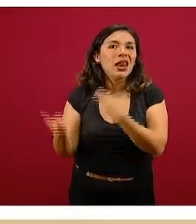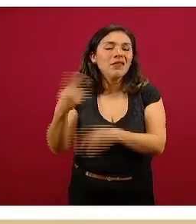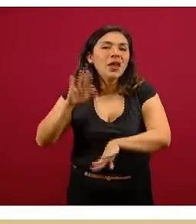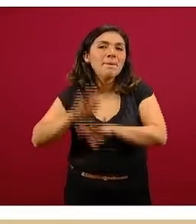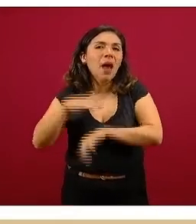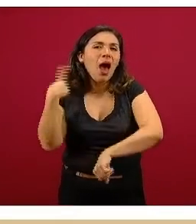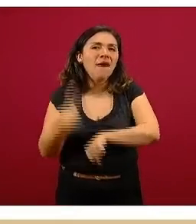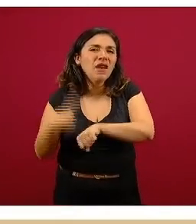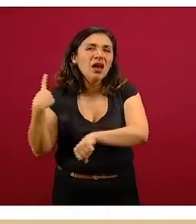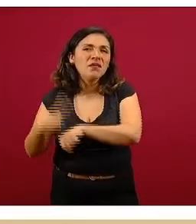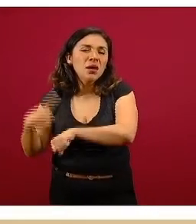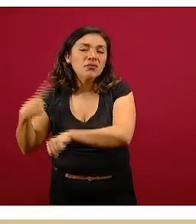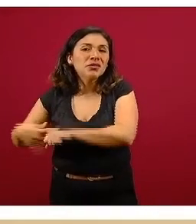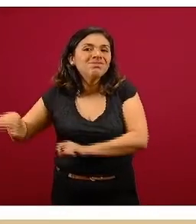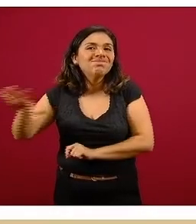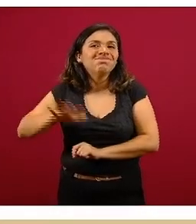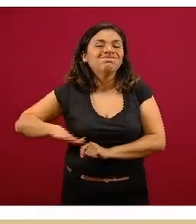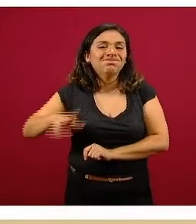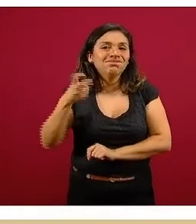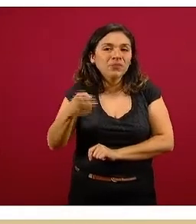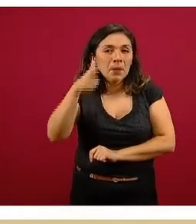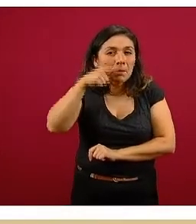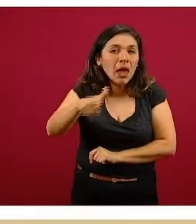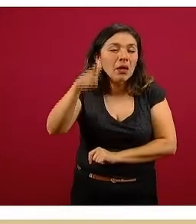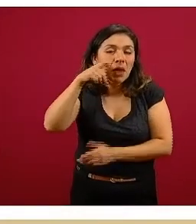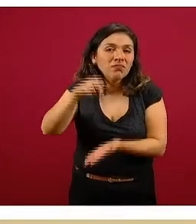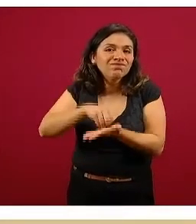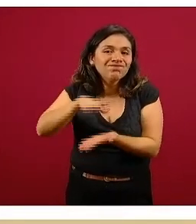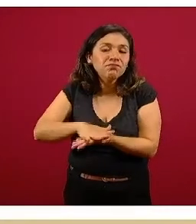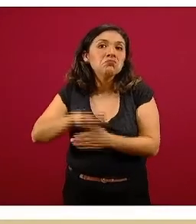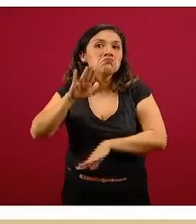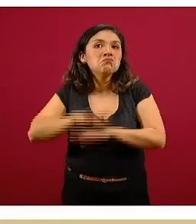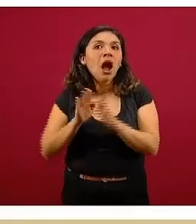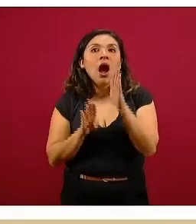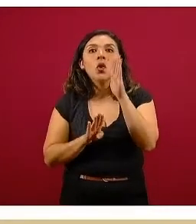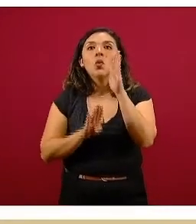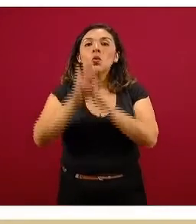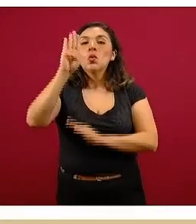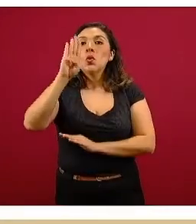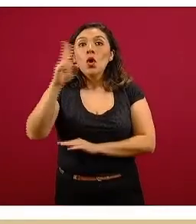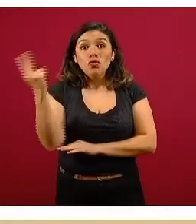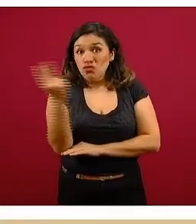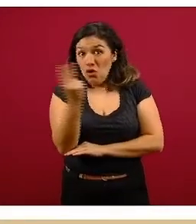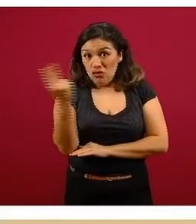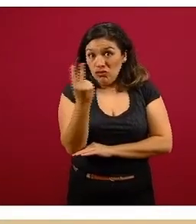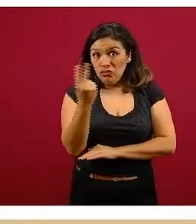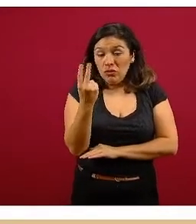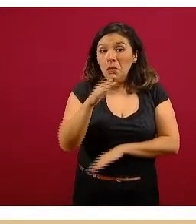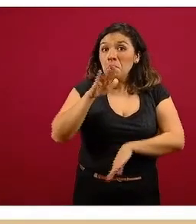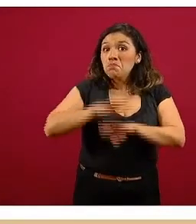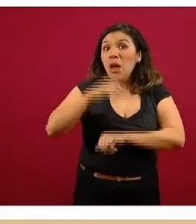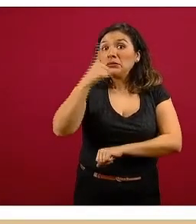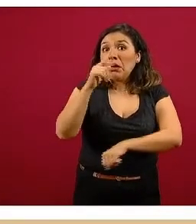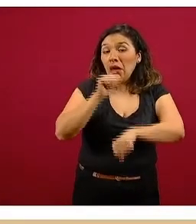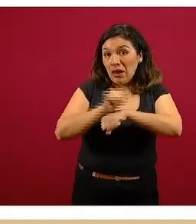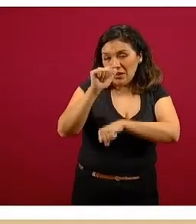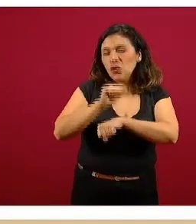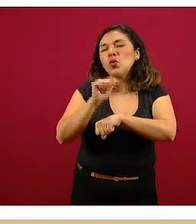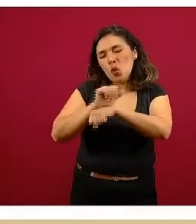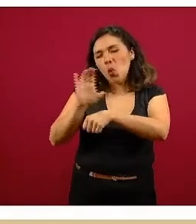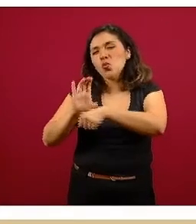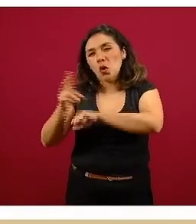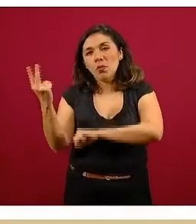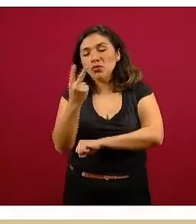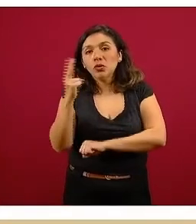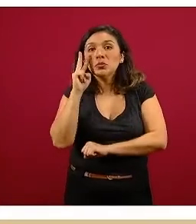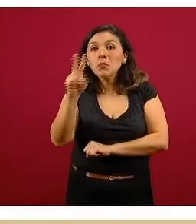de contagios y de casos que se han visto, inclusive superando a ambas curvas, tanto la de Argentina como la de Colombia, a